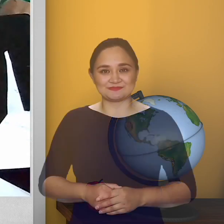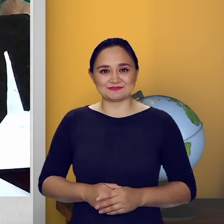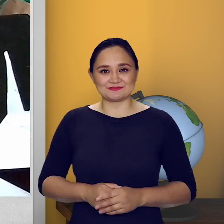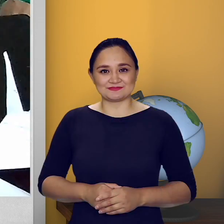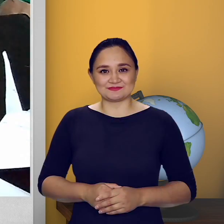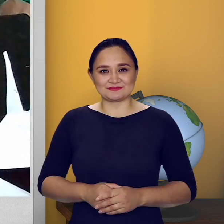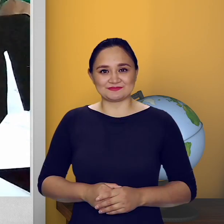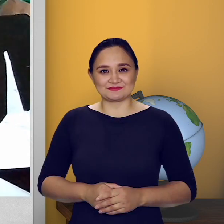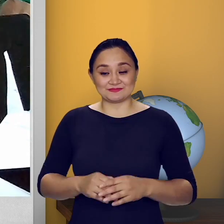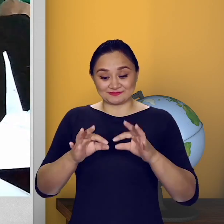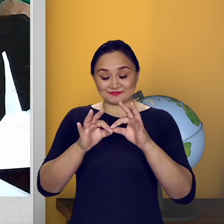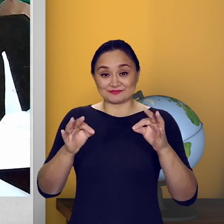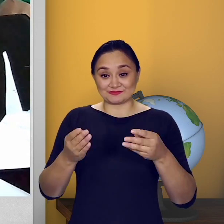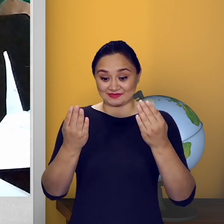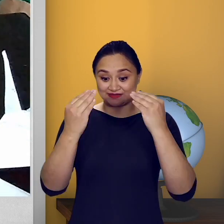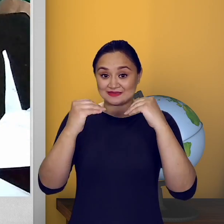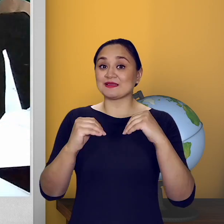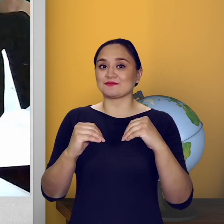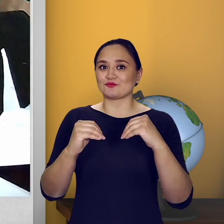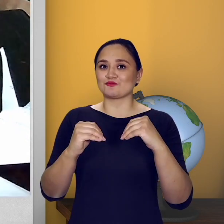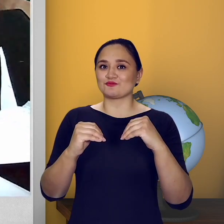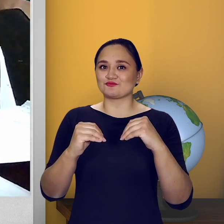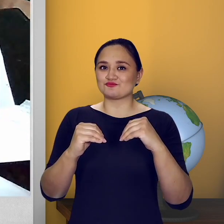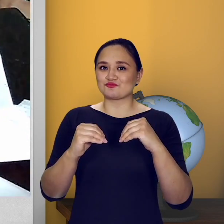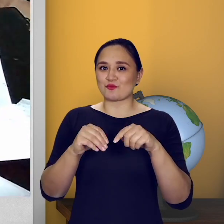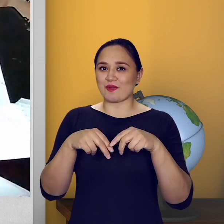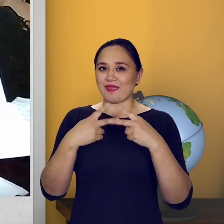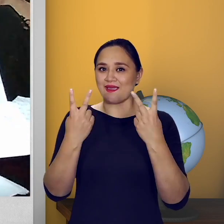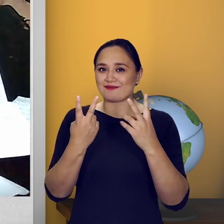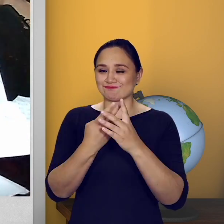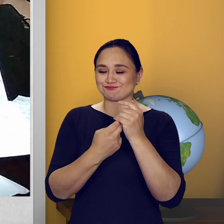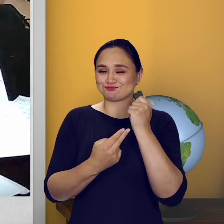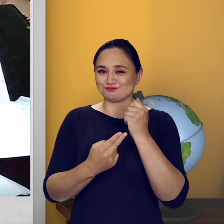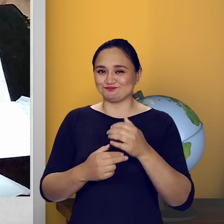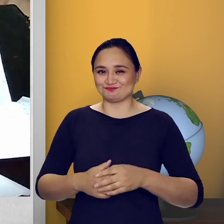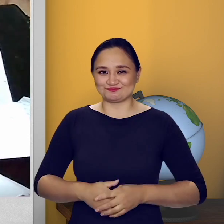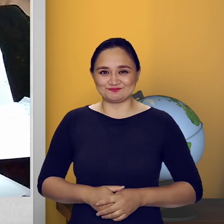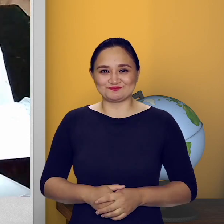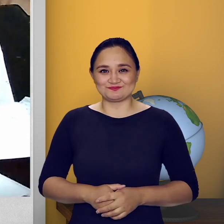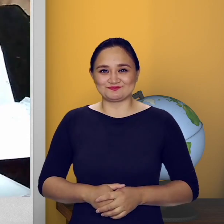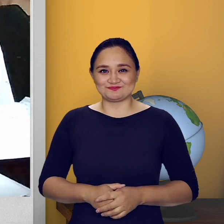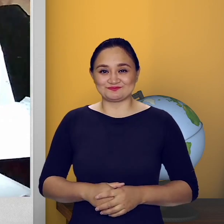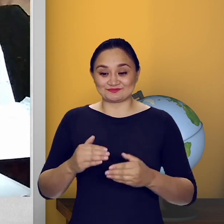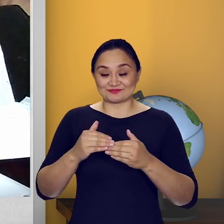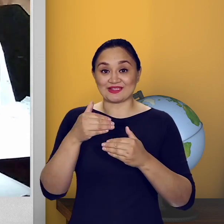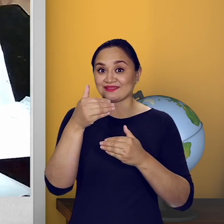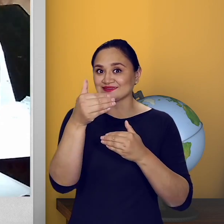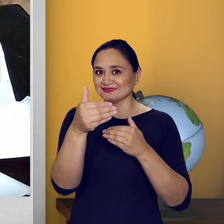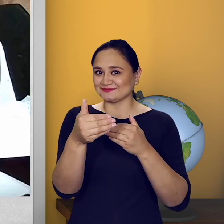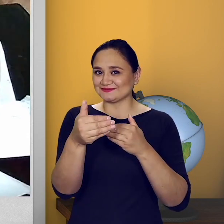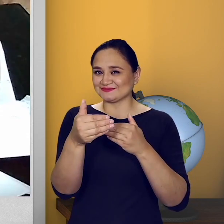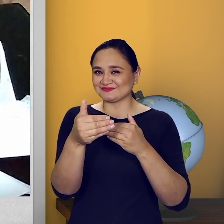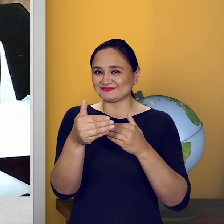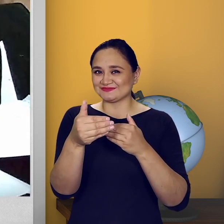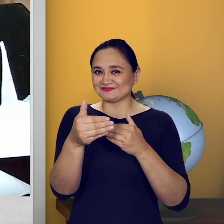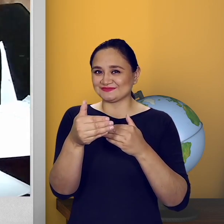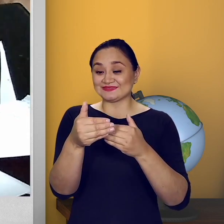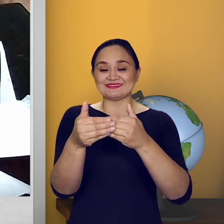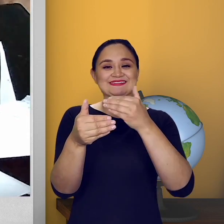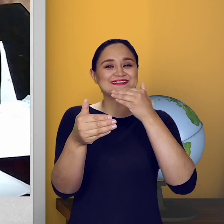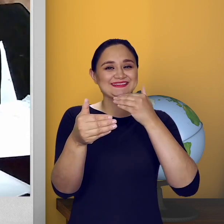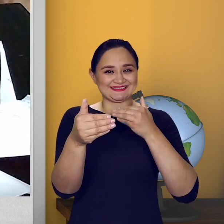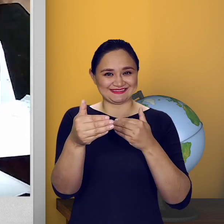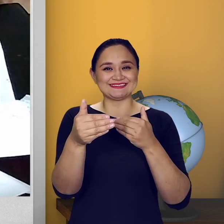La punta que queda hacia abajo, la vamos a doblar para ambos lados. Hacia adelante